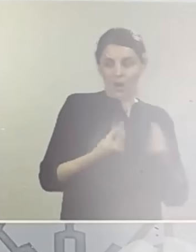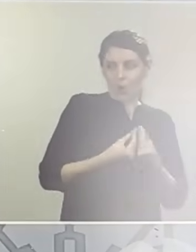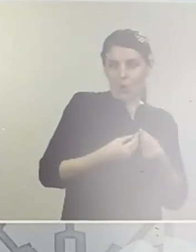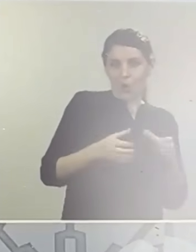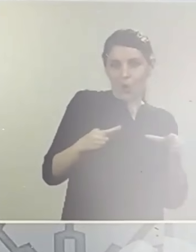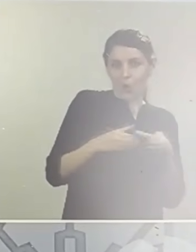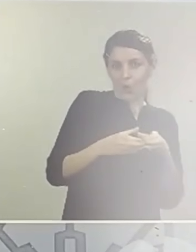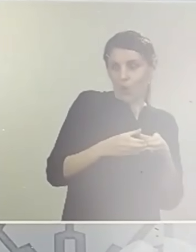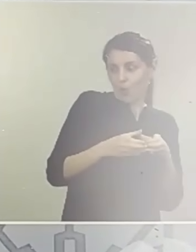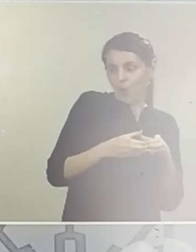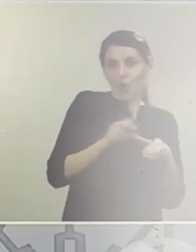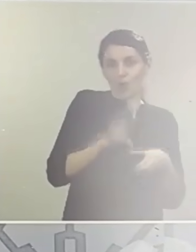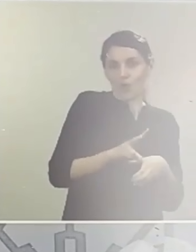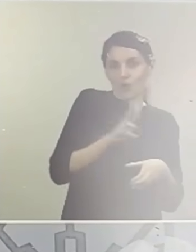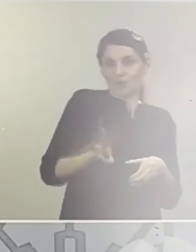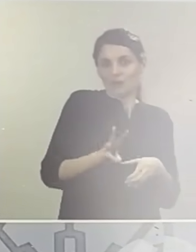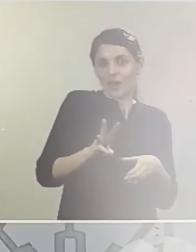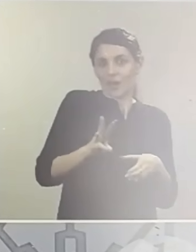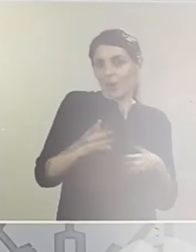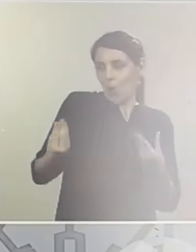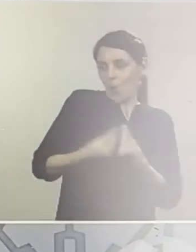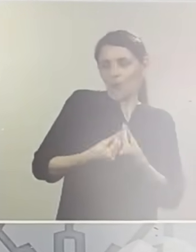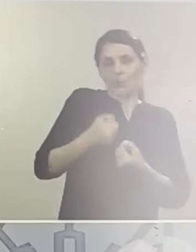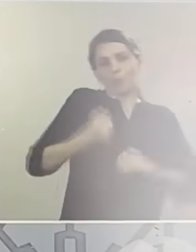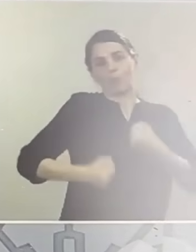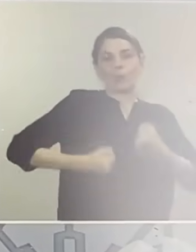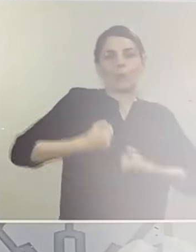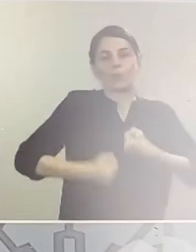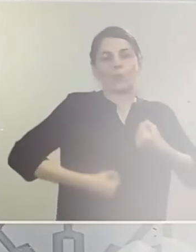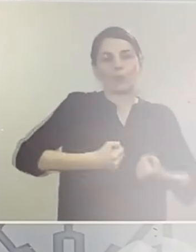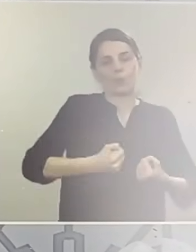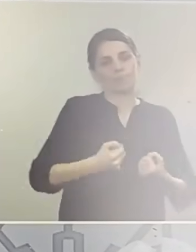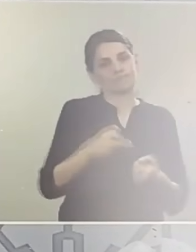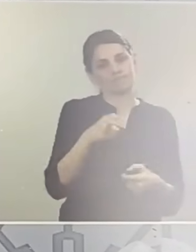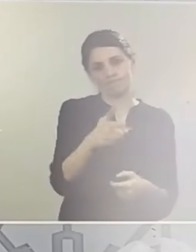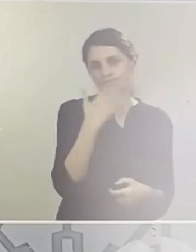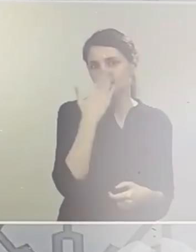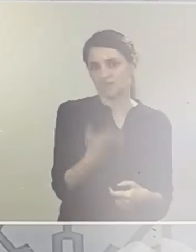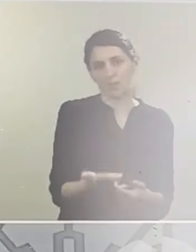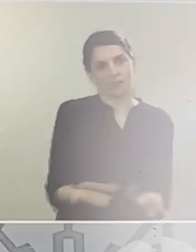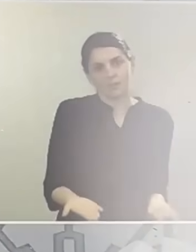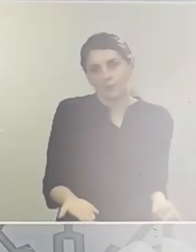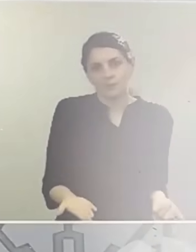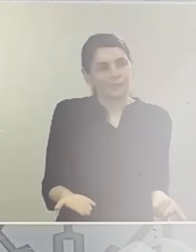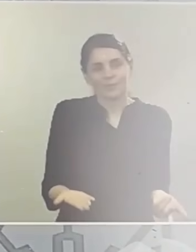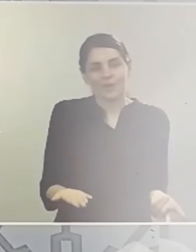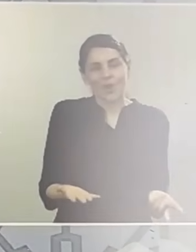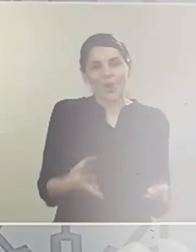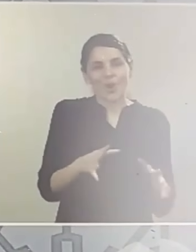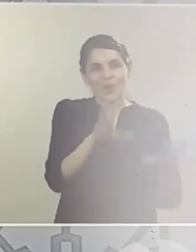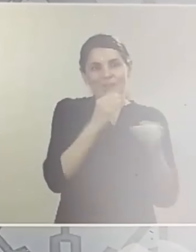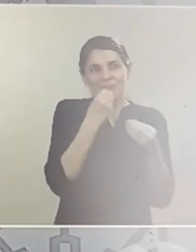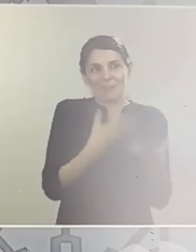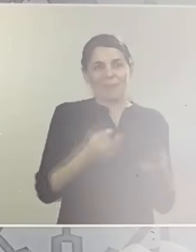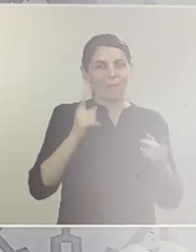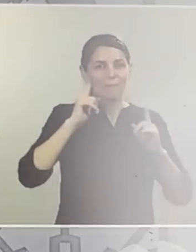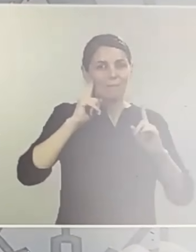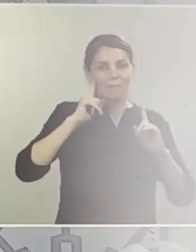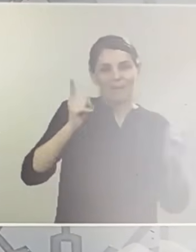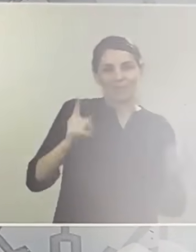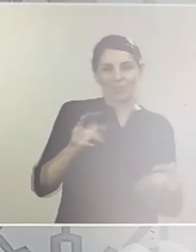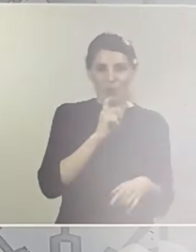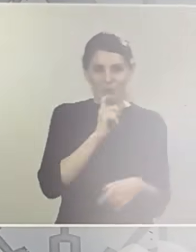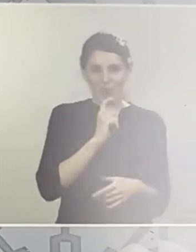delante de mí, nos vamos a poner juntitos a correr, eso obviamente es una muy mala interpretación de cómo debemos de prevenir y controlar esta